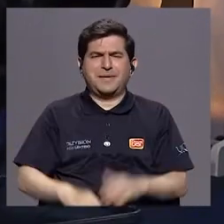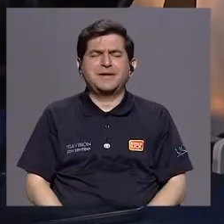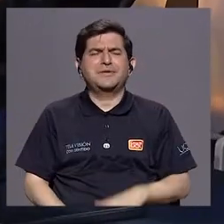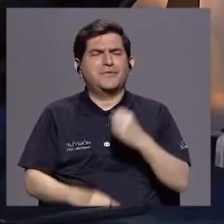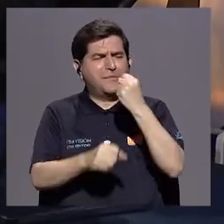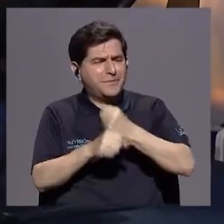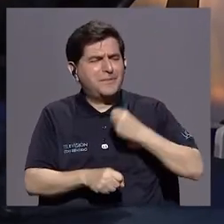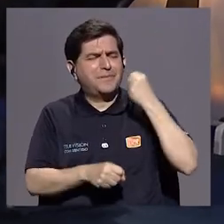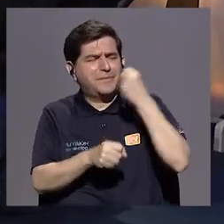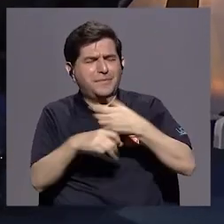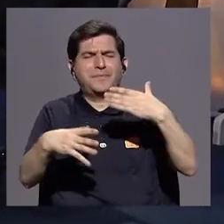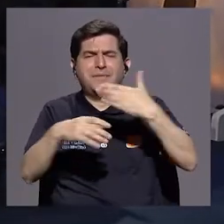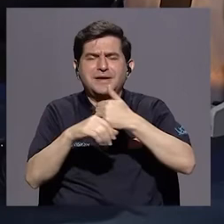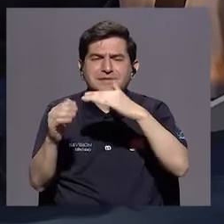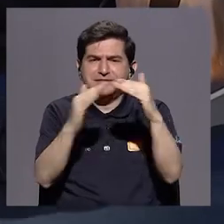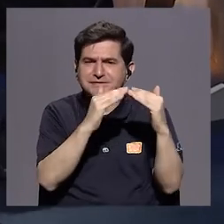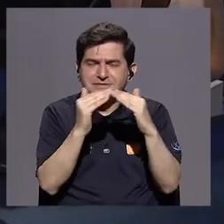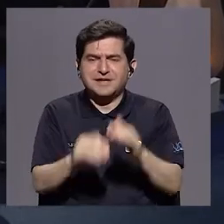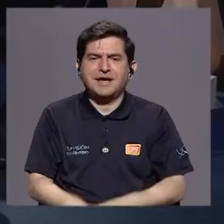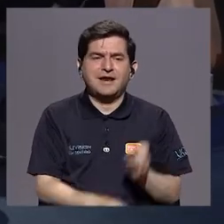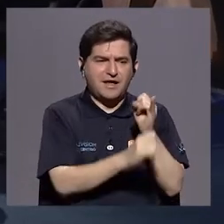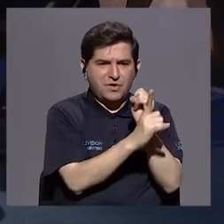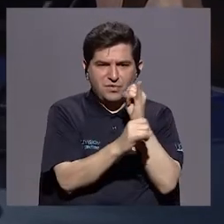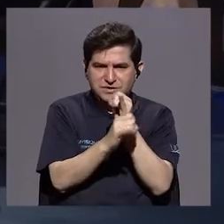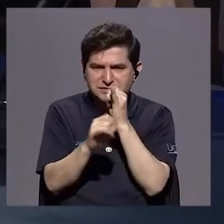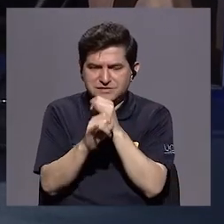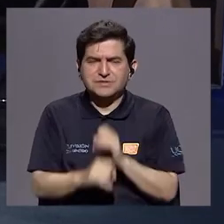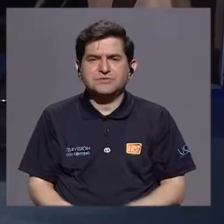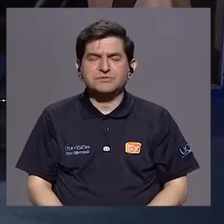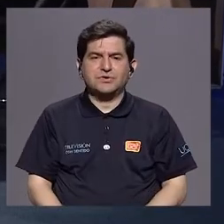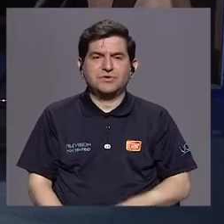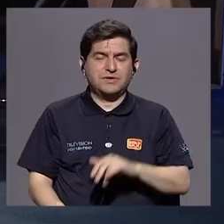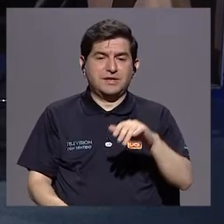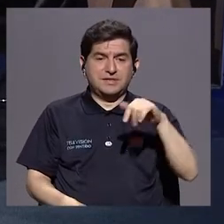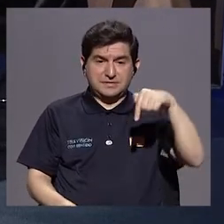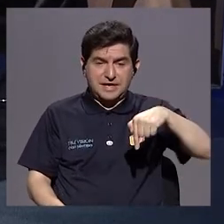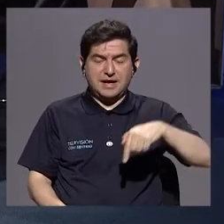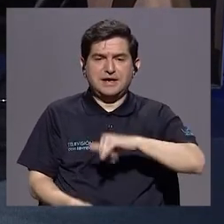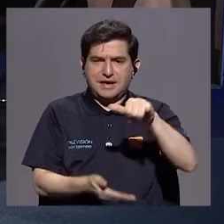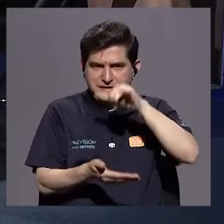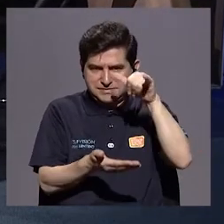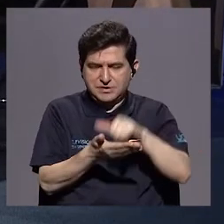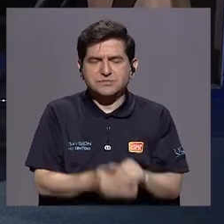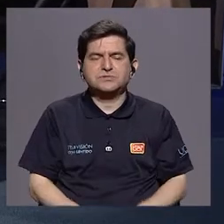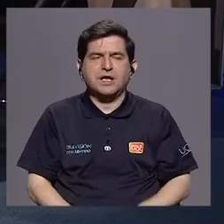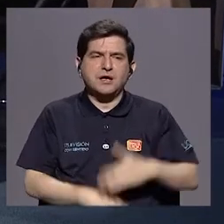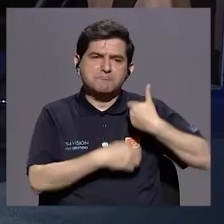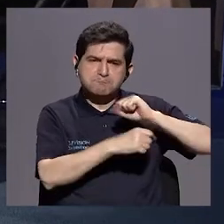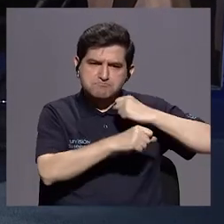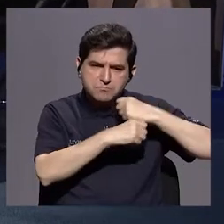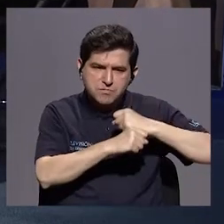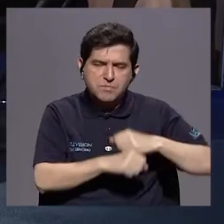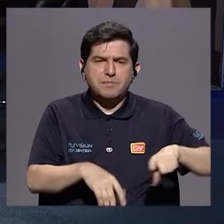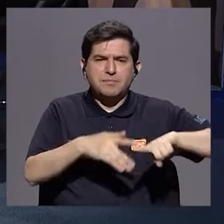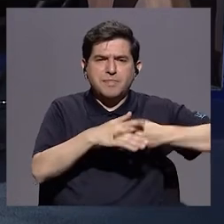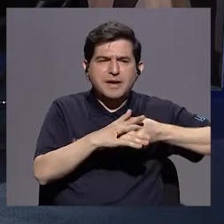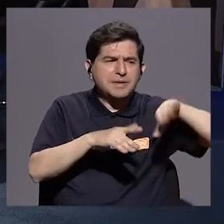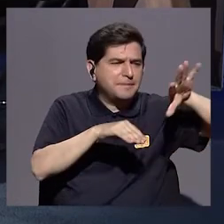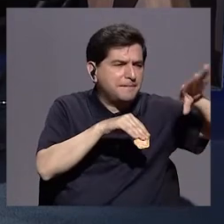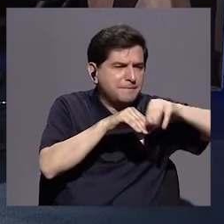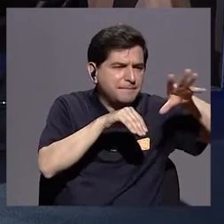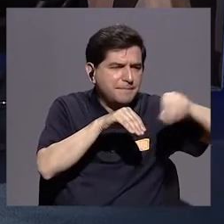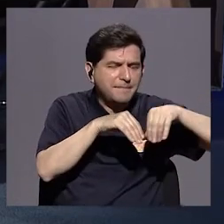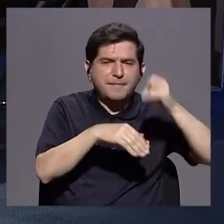inmenso que se ha hecho en la ciudad y las instituciones que cuidan de samos ellas llámese la municipalidad para empezar a incorporar